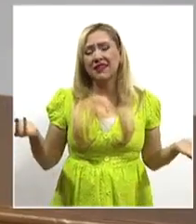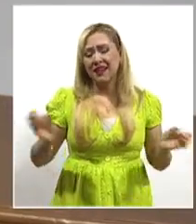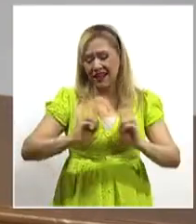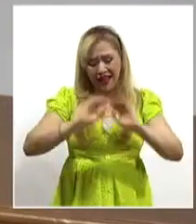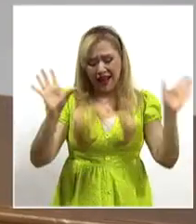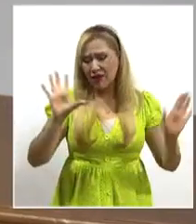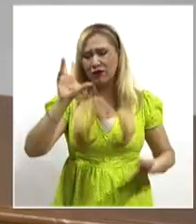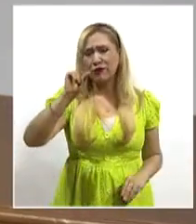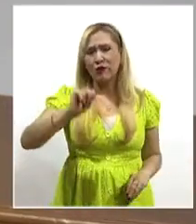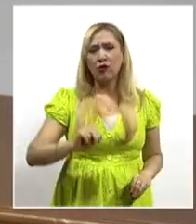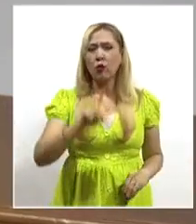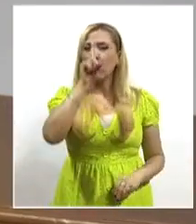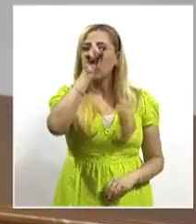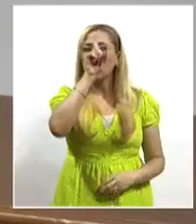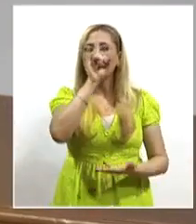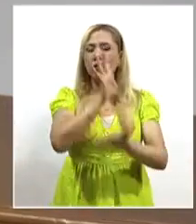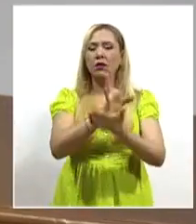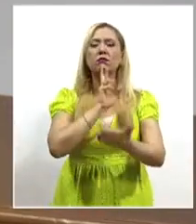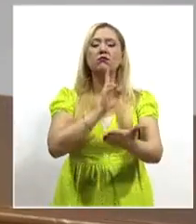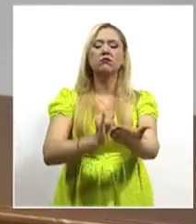Solo con nuestras sentencias